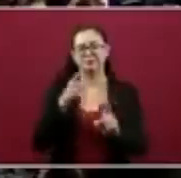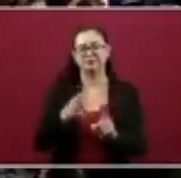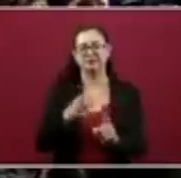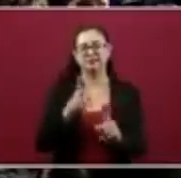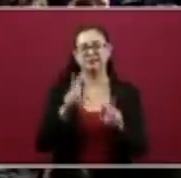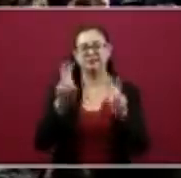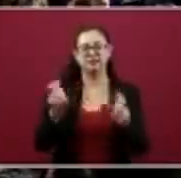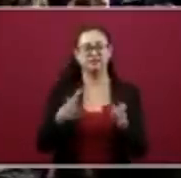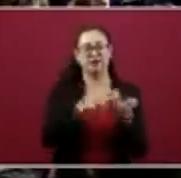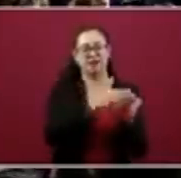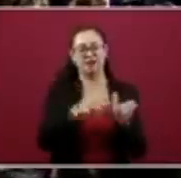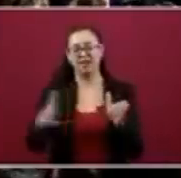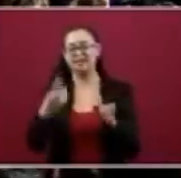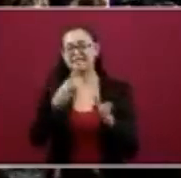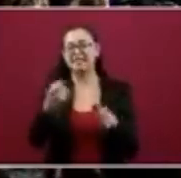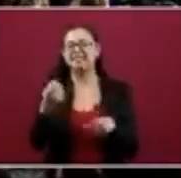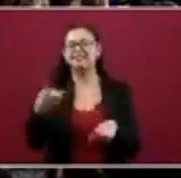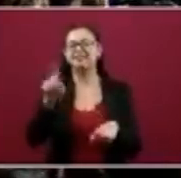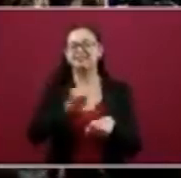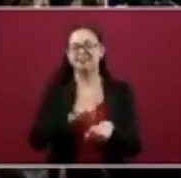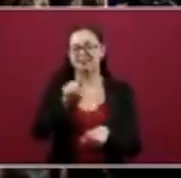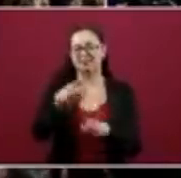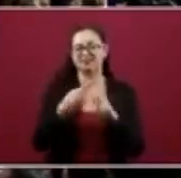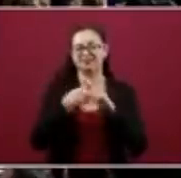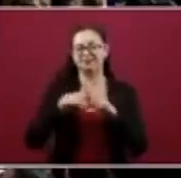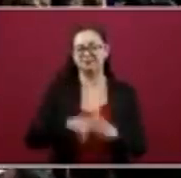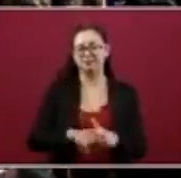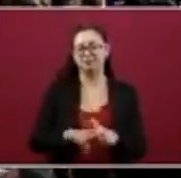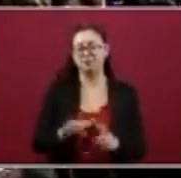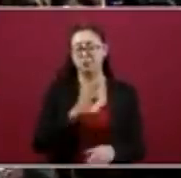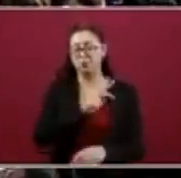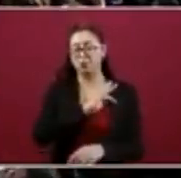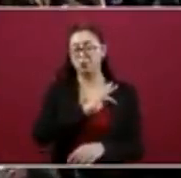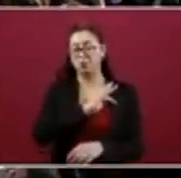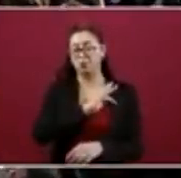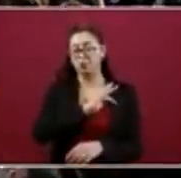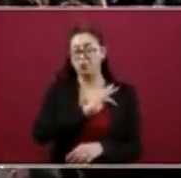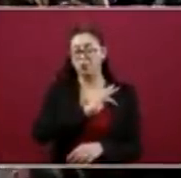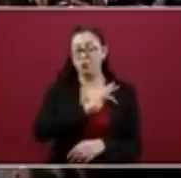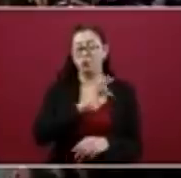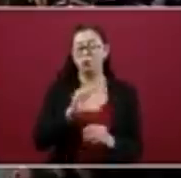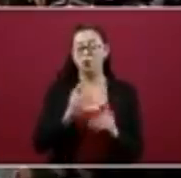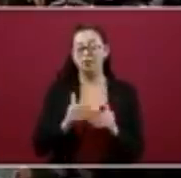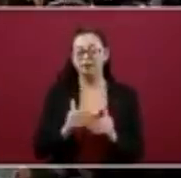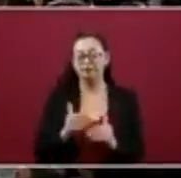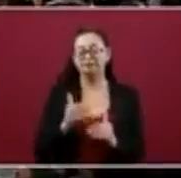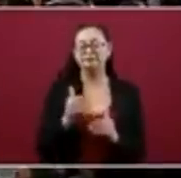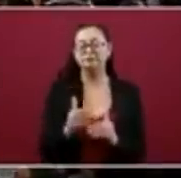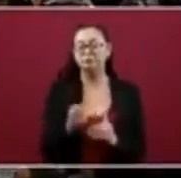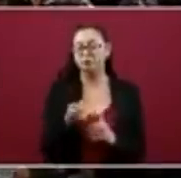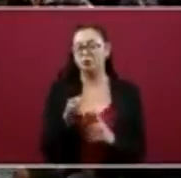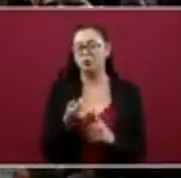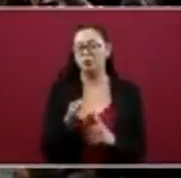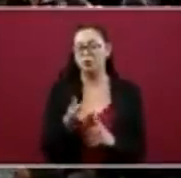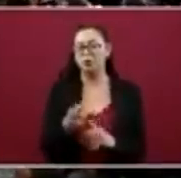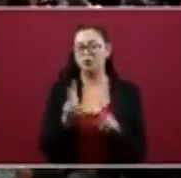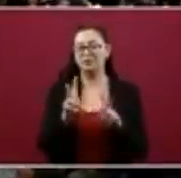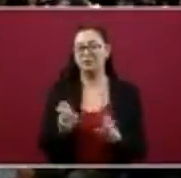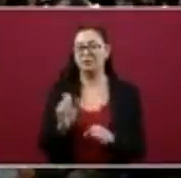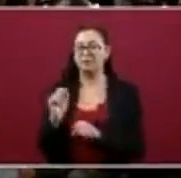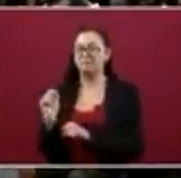gobierno. Quisiera que nos diera un adelanto de cómo le ha ido en estos primeros 100 días, pero en términos beisboleros.